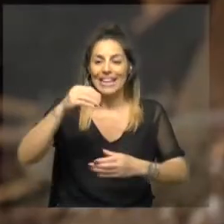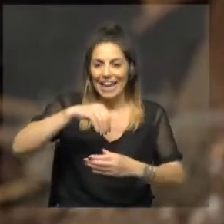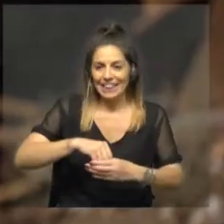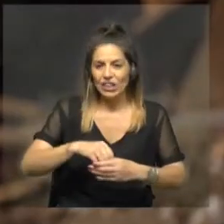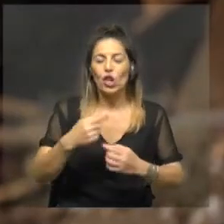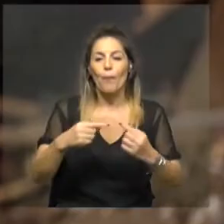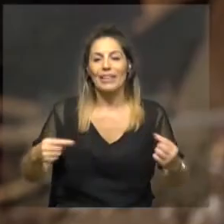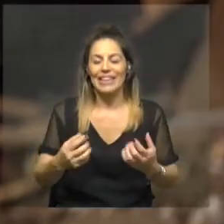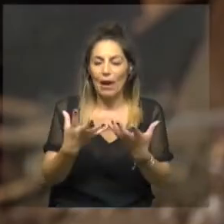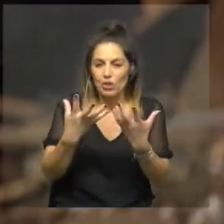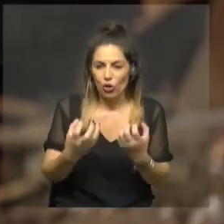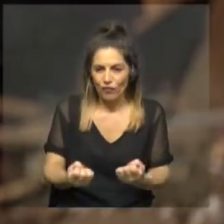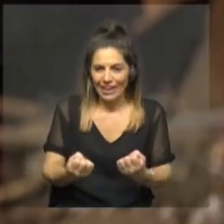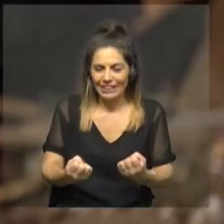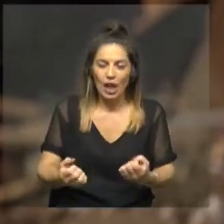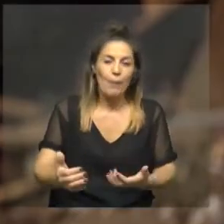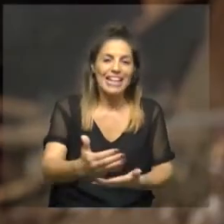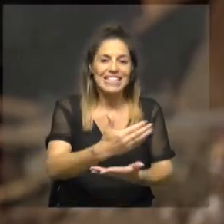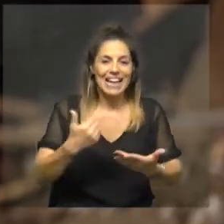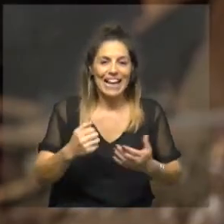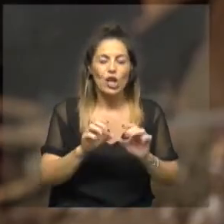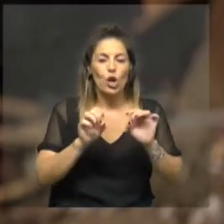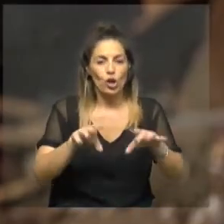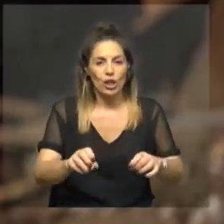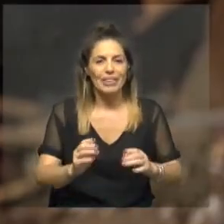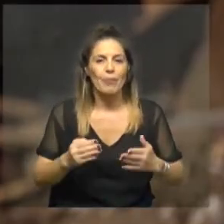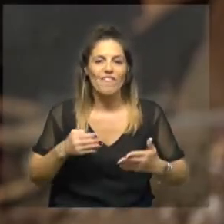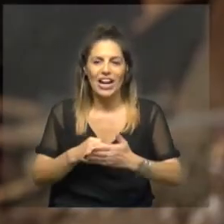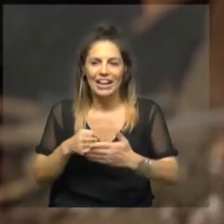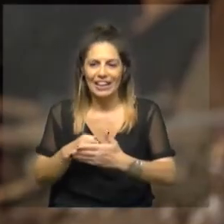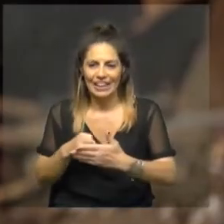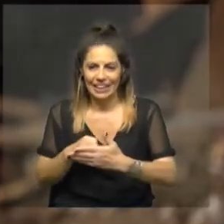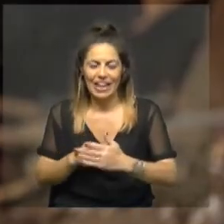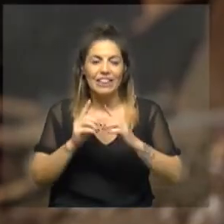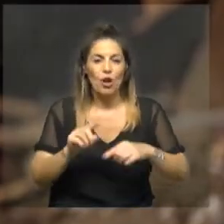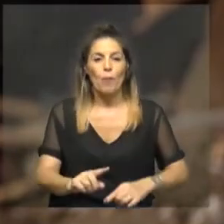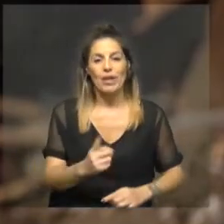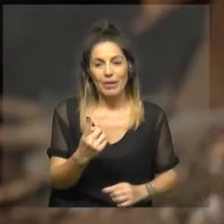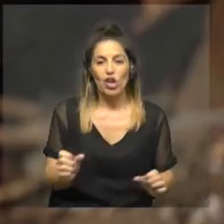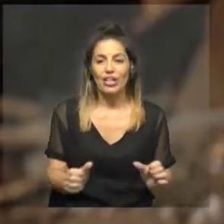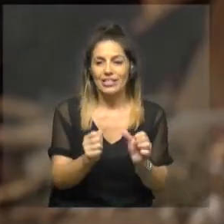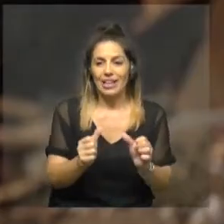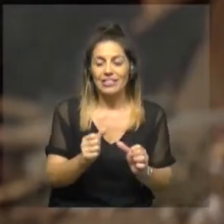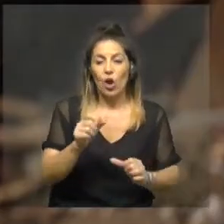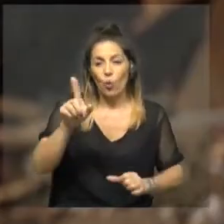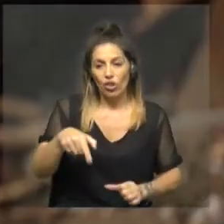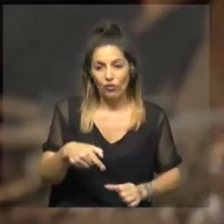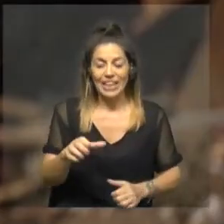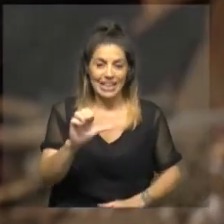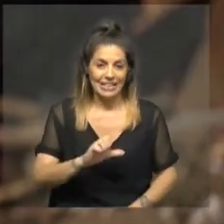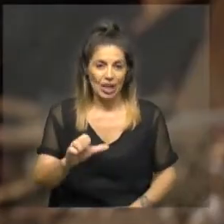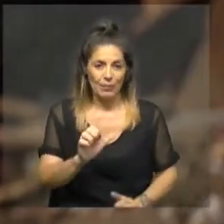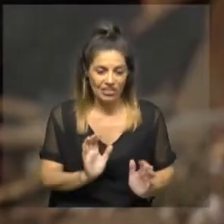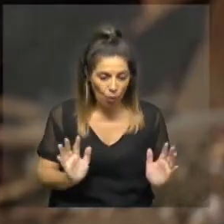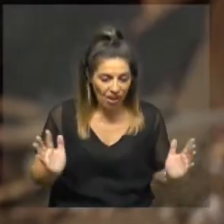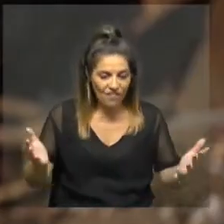material absorbente y para extraer contaminantes y además tienen barreras de contención, que generalmente el primer paso es eso, cuando viene el ahorro pone una barrera alrededor